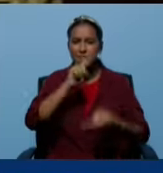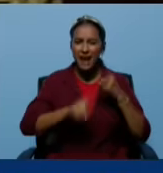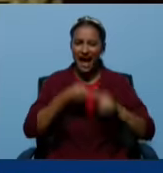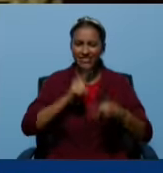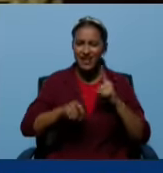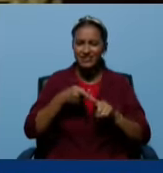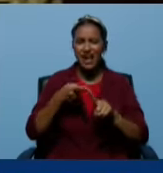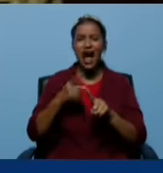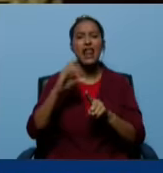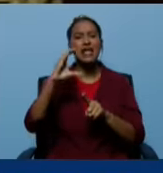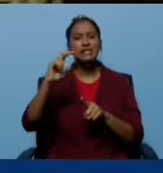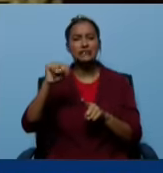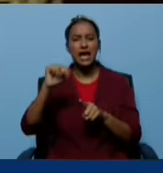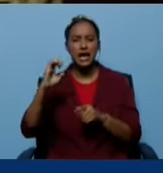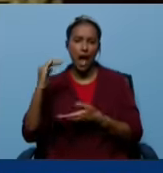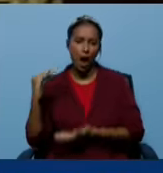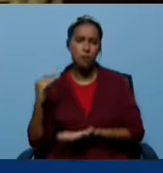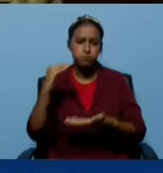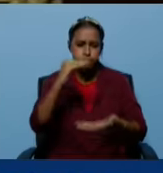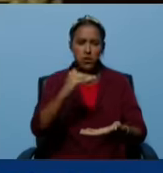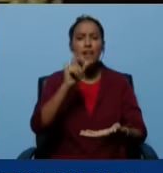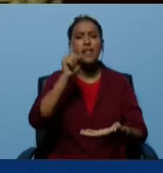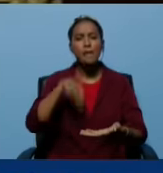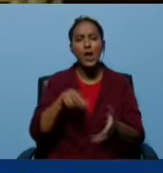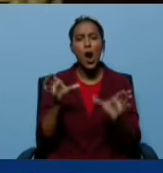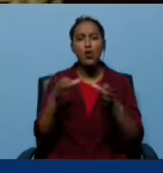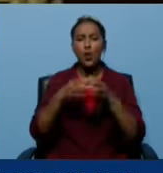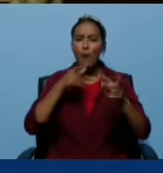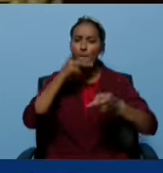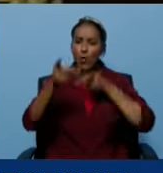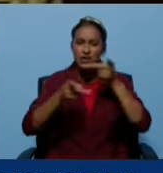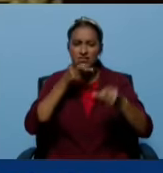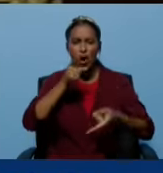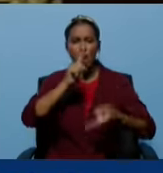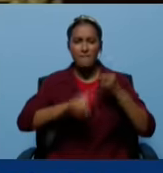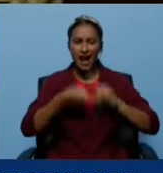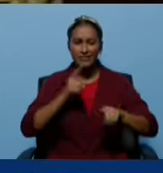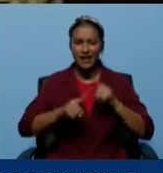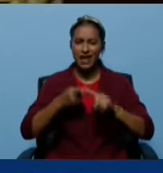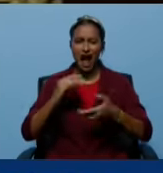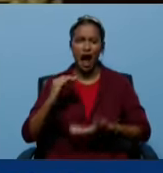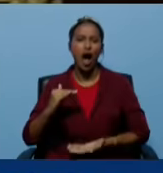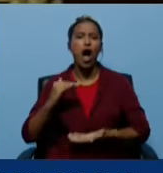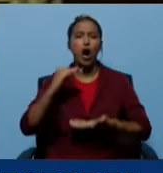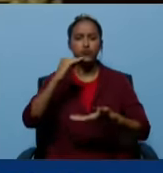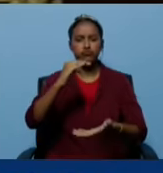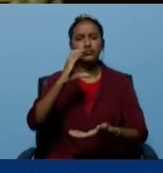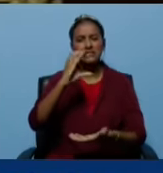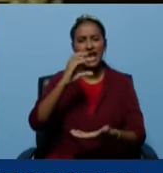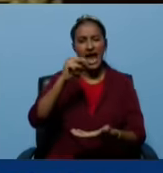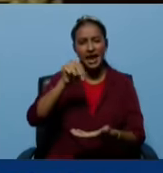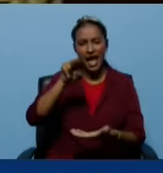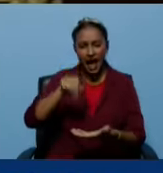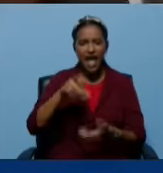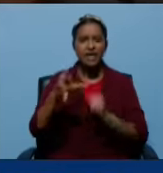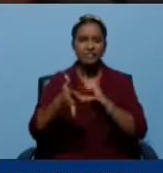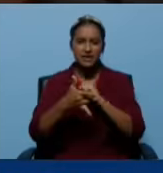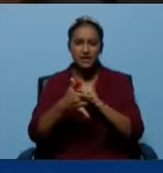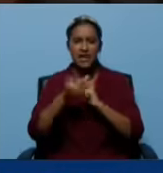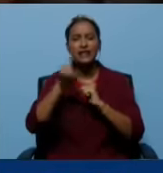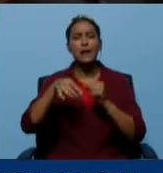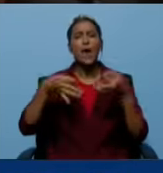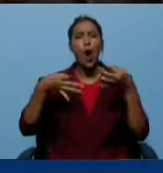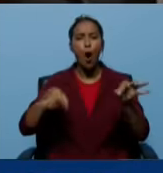Nacional Electoral y los partidos políticos, en físico y o digital,